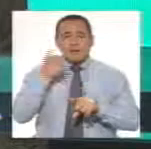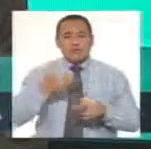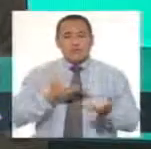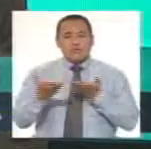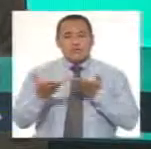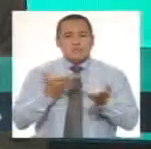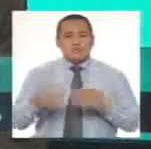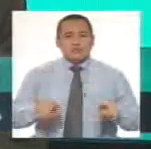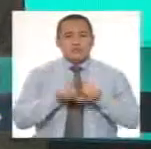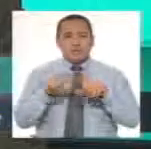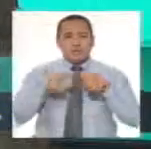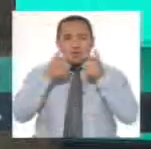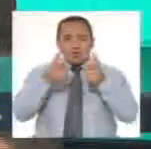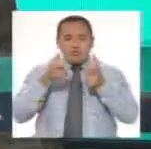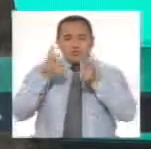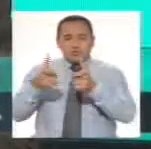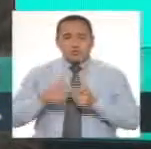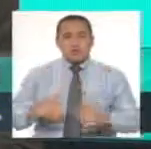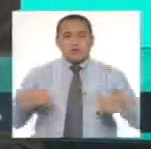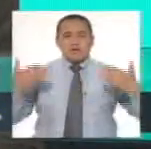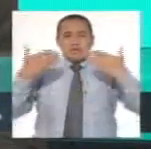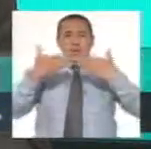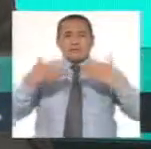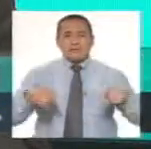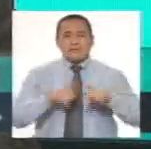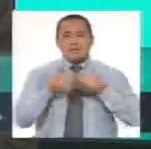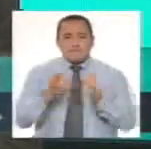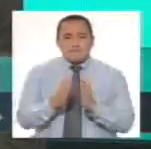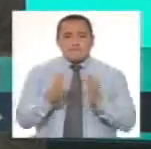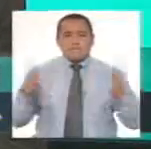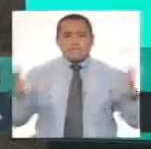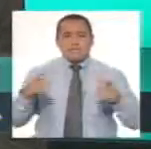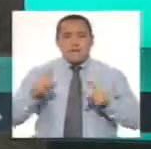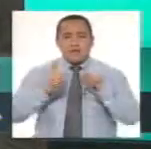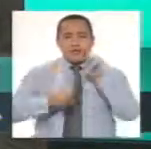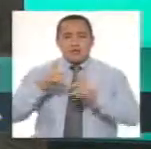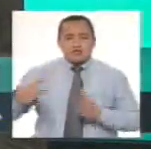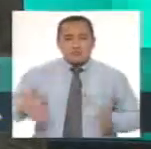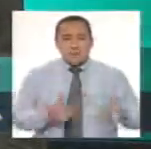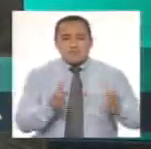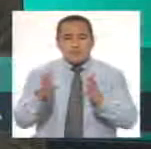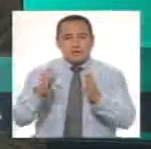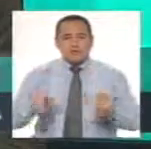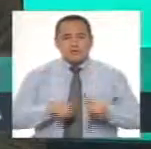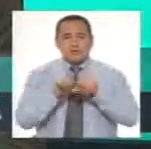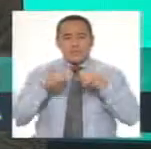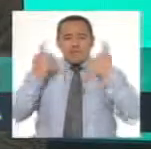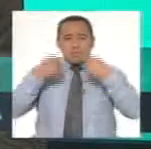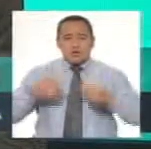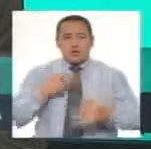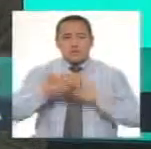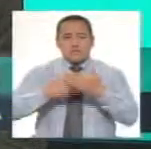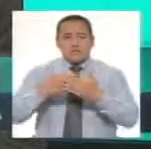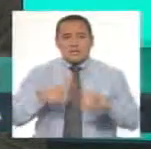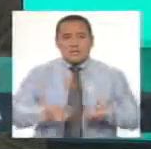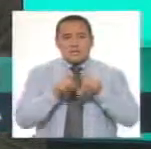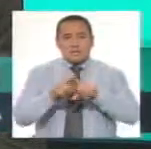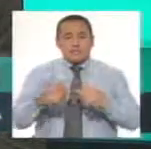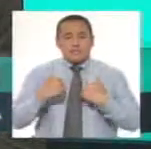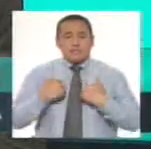las vías, señalización, vallas, ensanchamiento de determinadas pistas a efectos de poder paliar. Hemos sido muy,